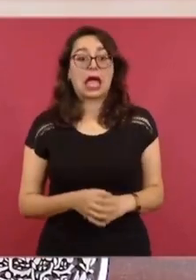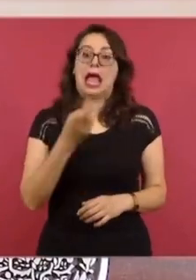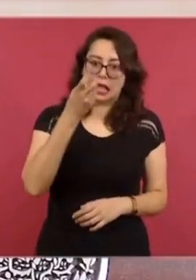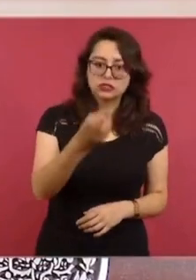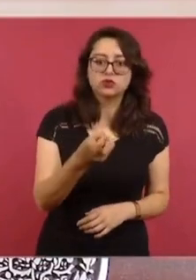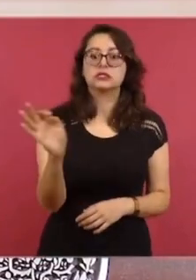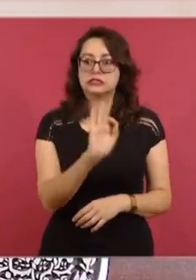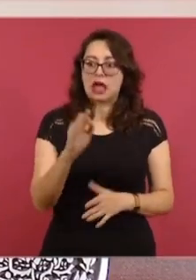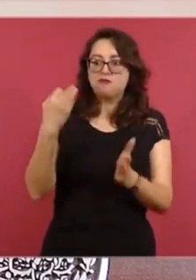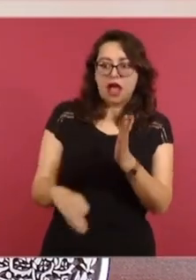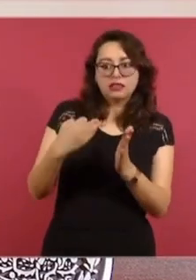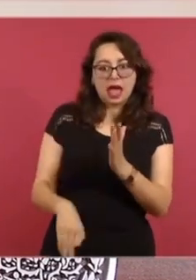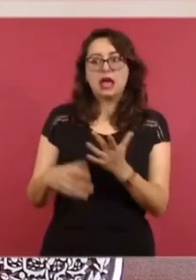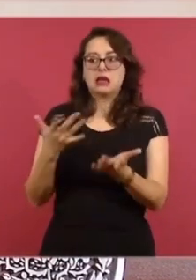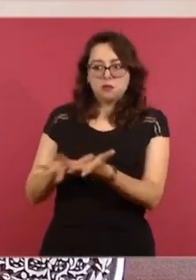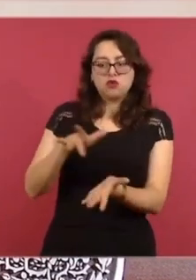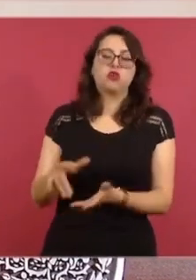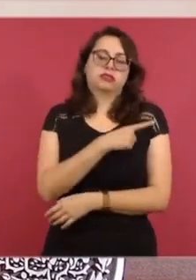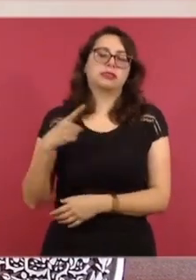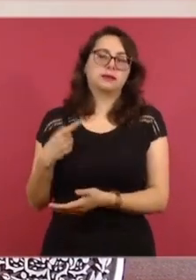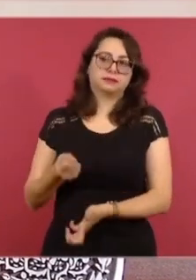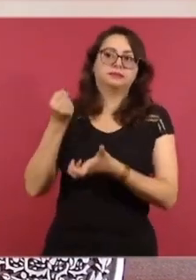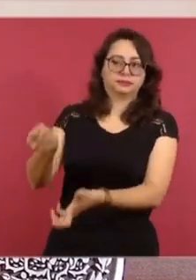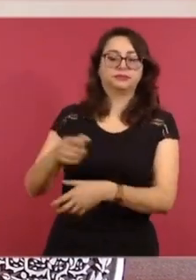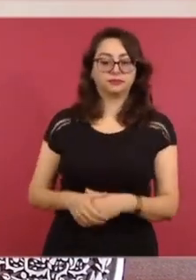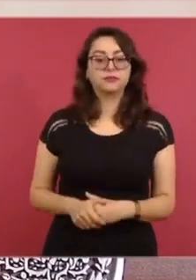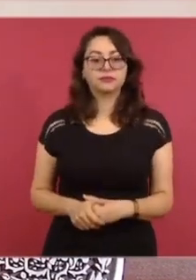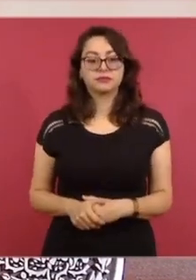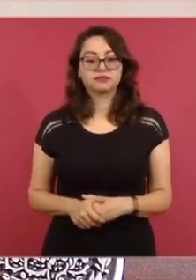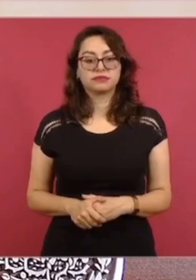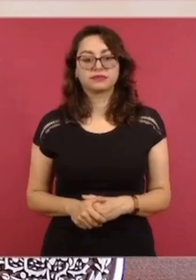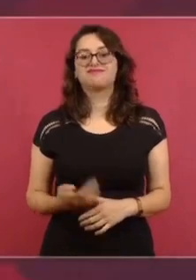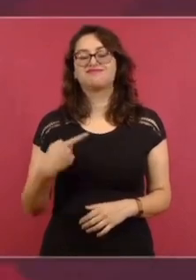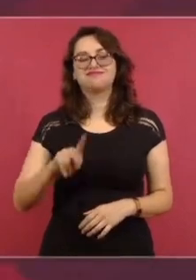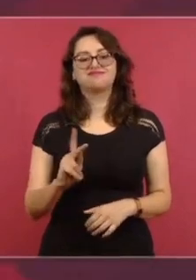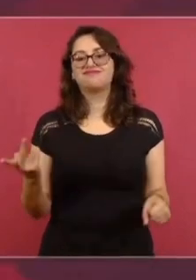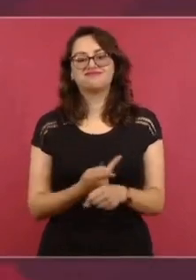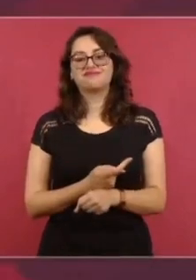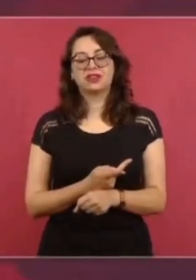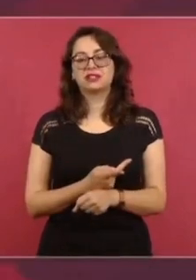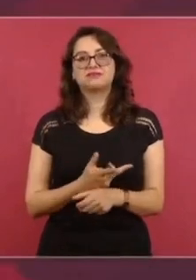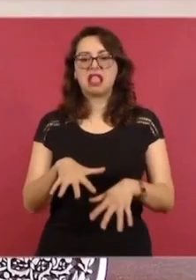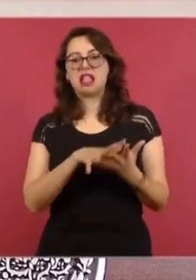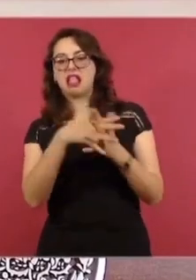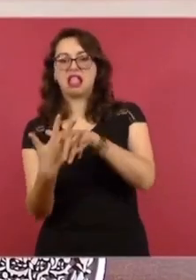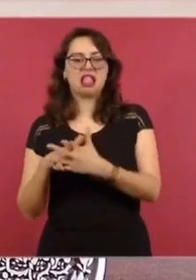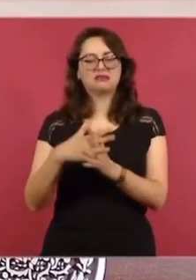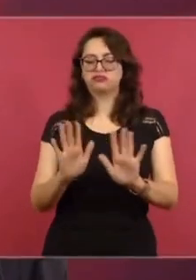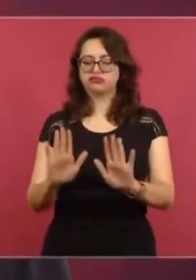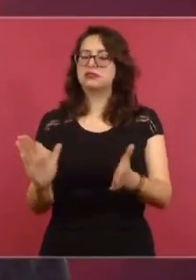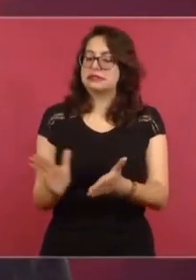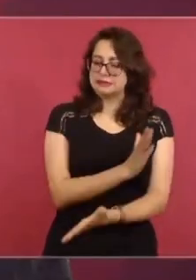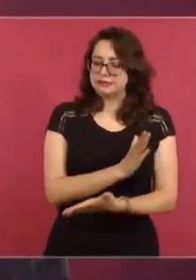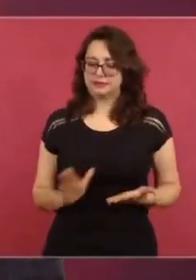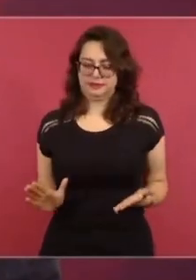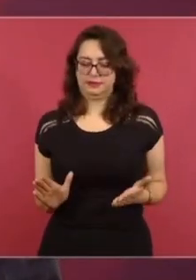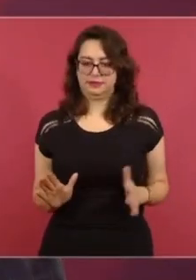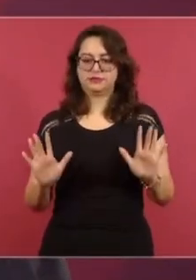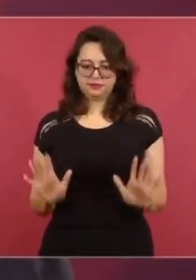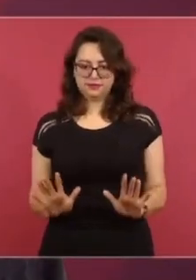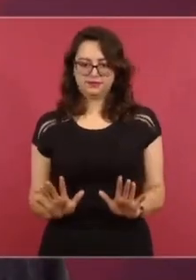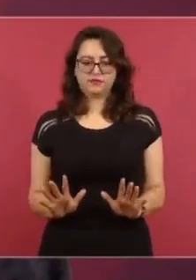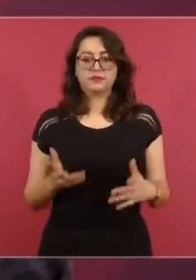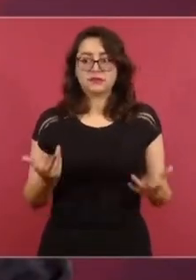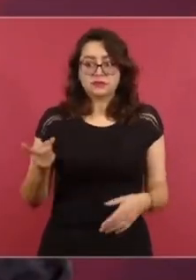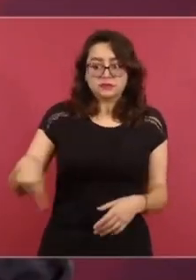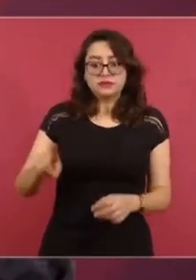resolver lo que están demandando los deportistas. Pero lo mismo, no politizar las cosas, ¿no? Si